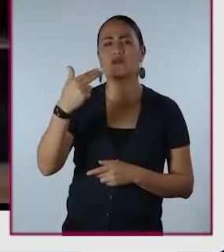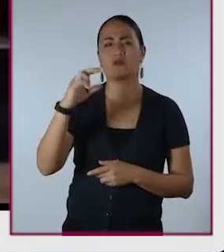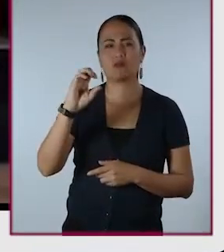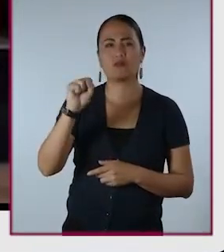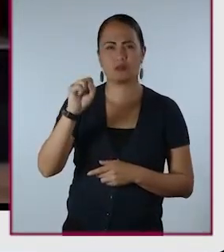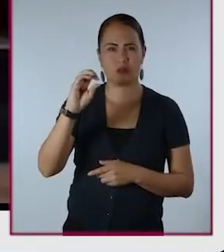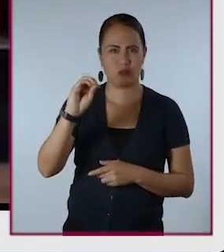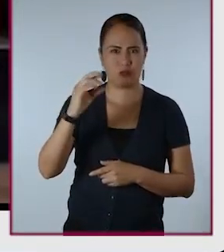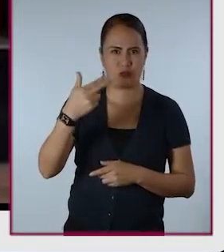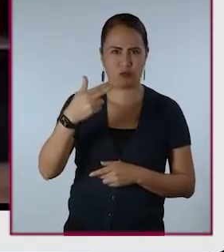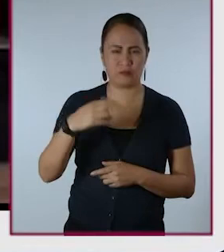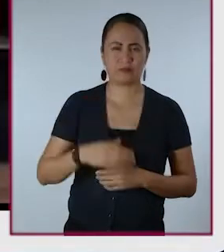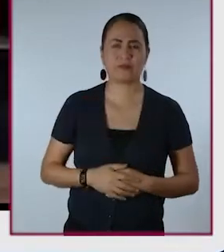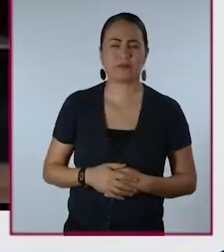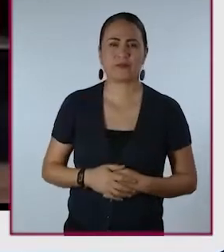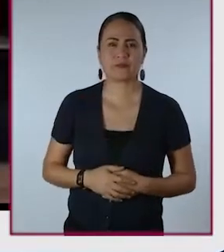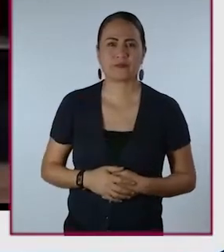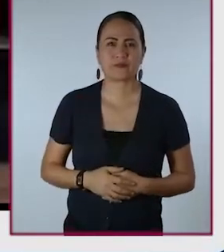te permite hacer